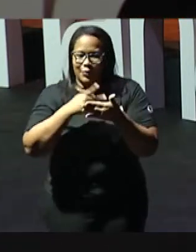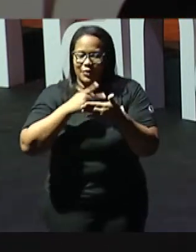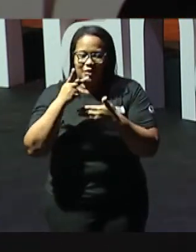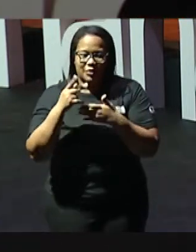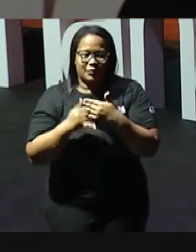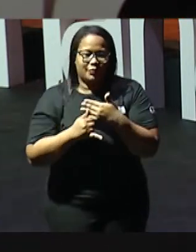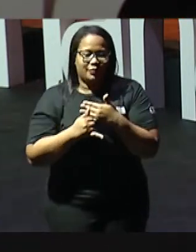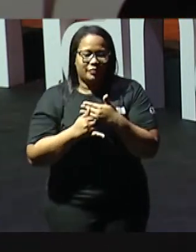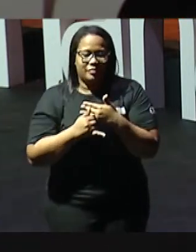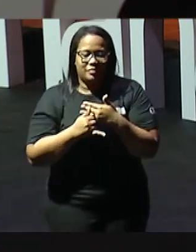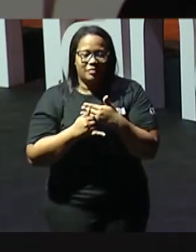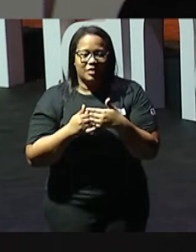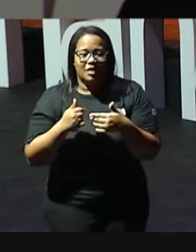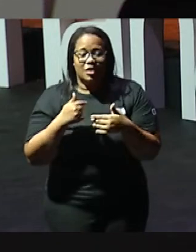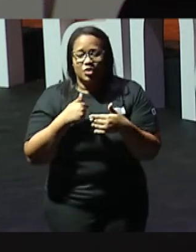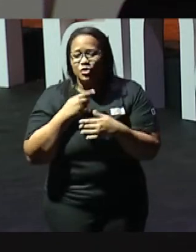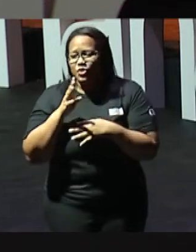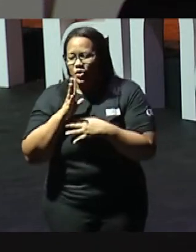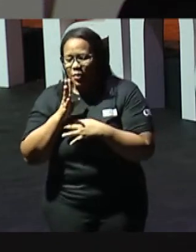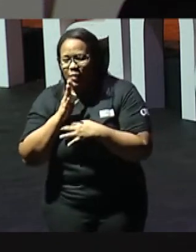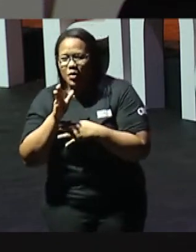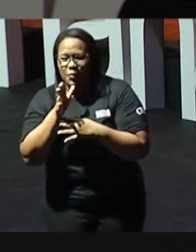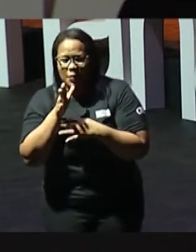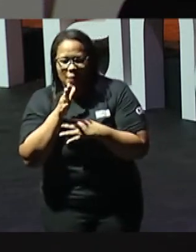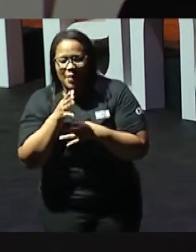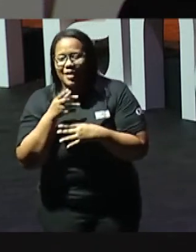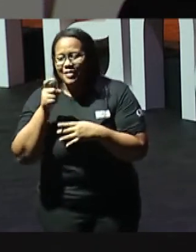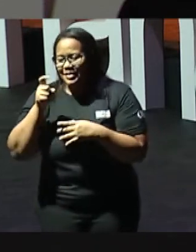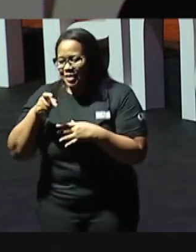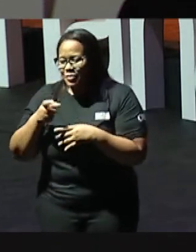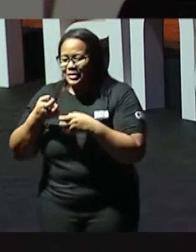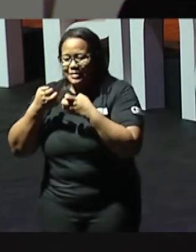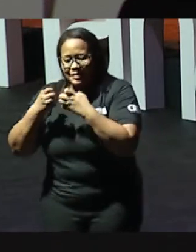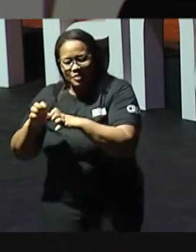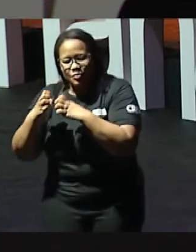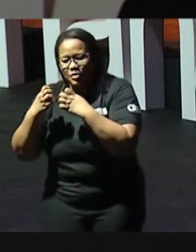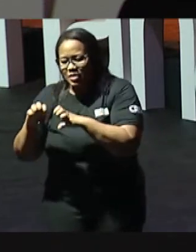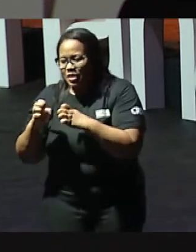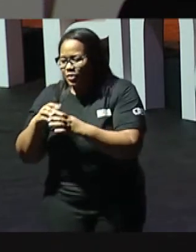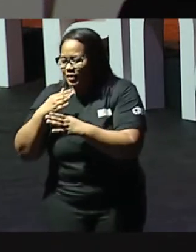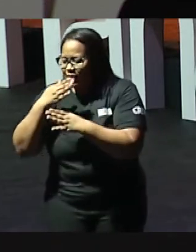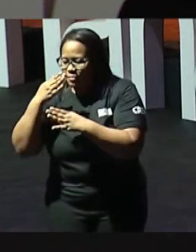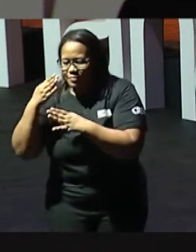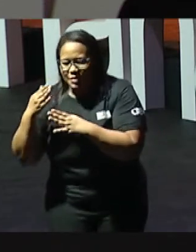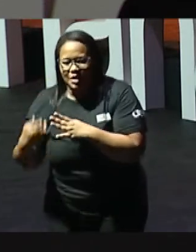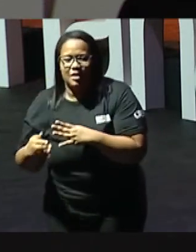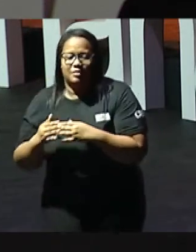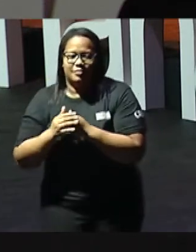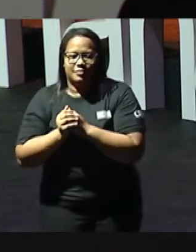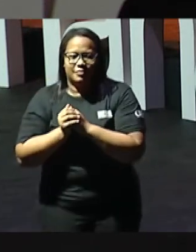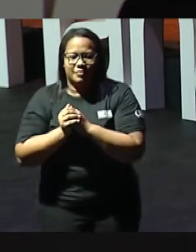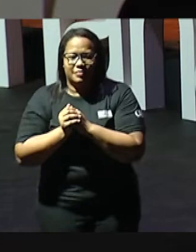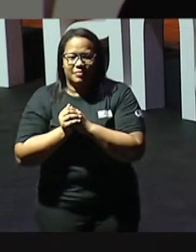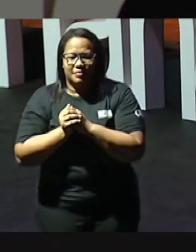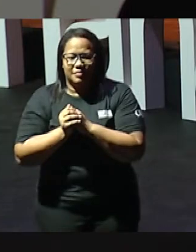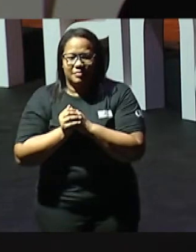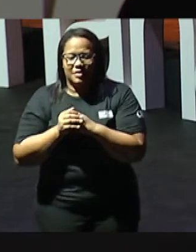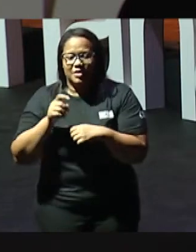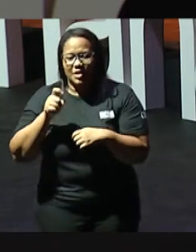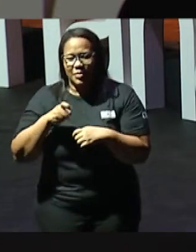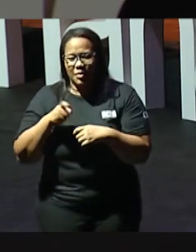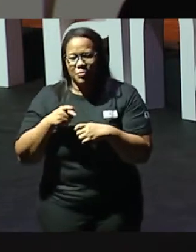mi mamá era que teníamos que luchar al final yo le decía que yo nunca me rendí cuando perdí el ojo y que hiciéramos se trató